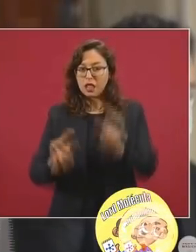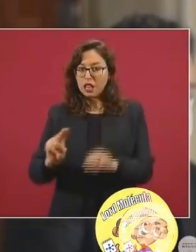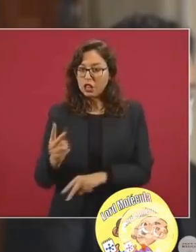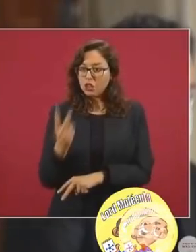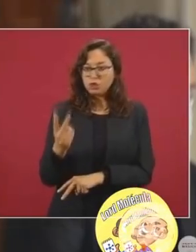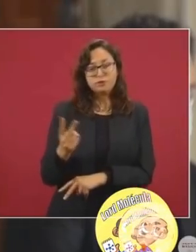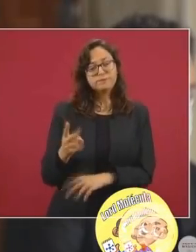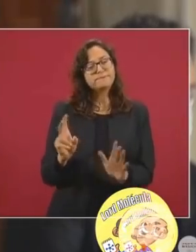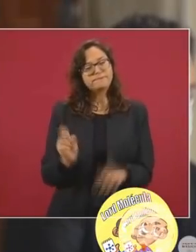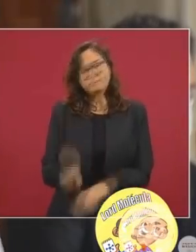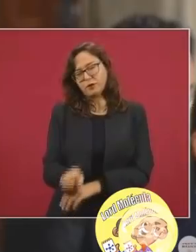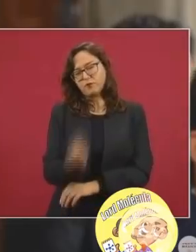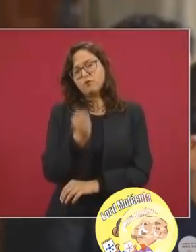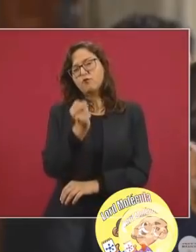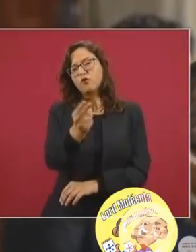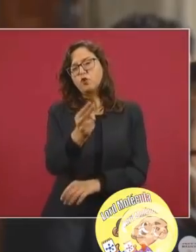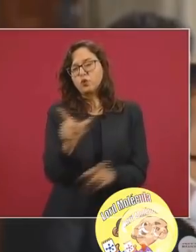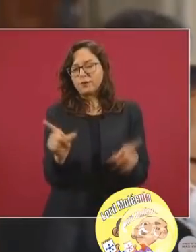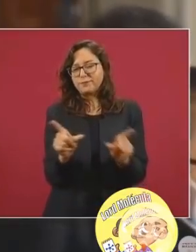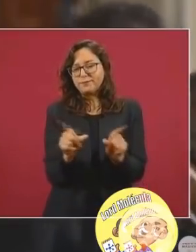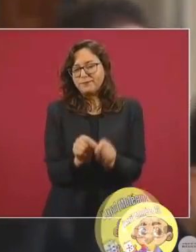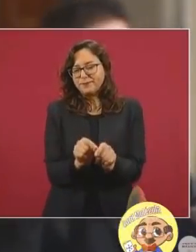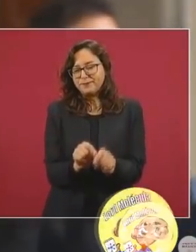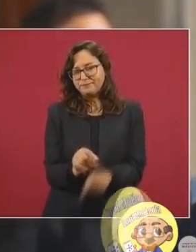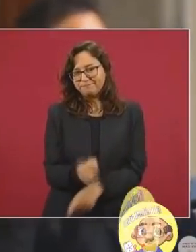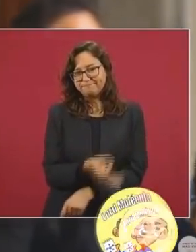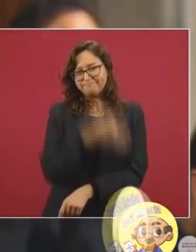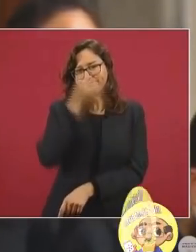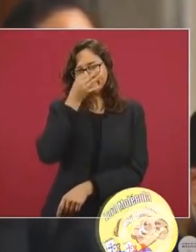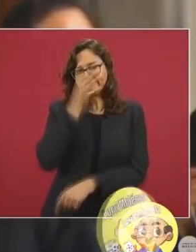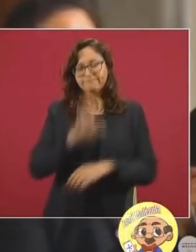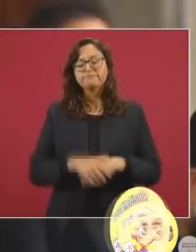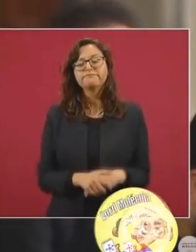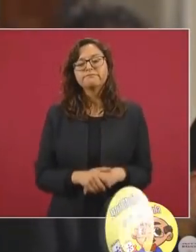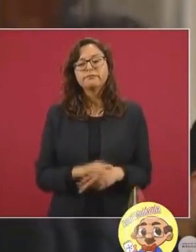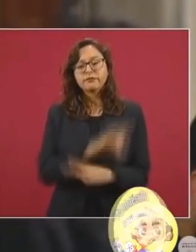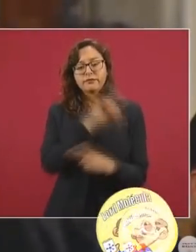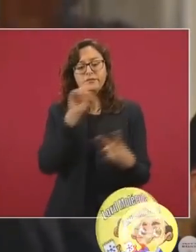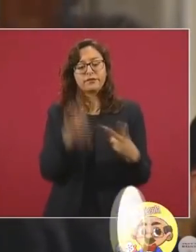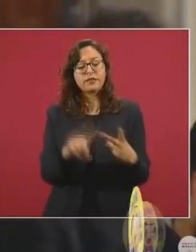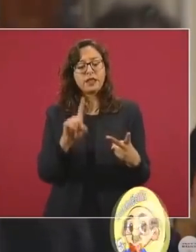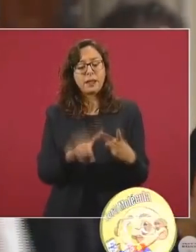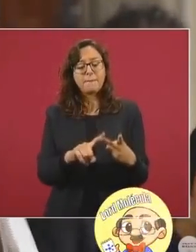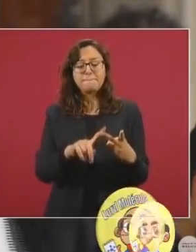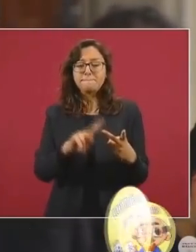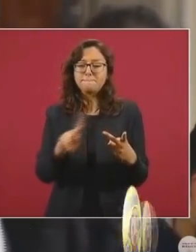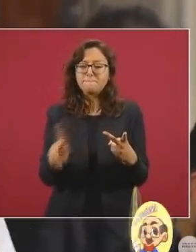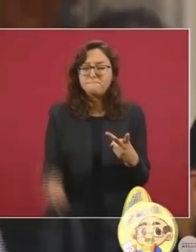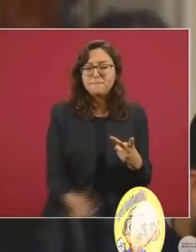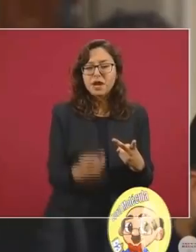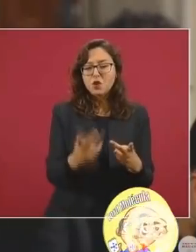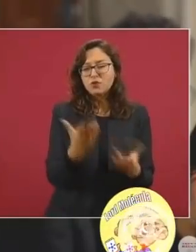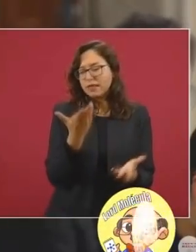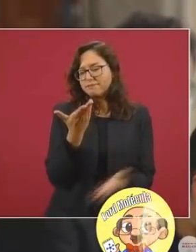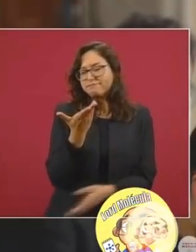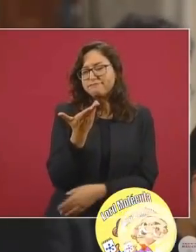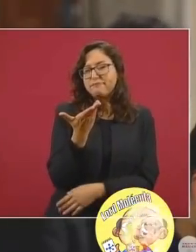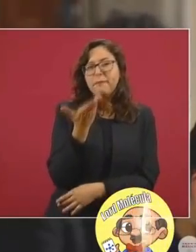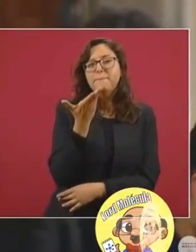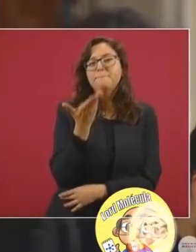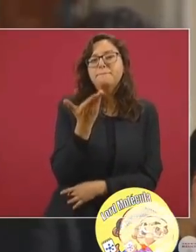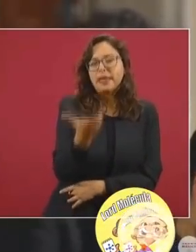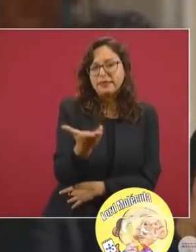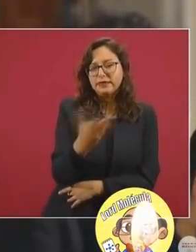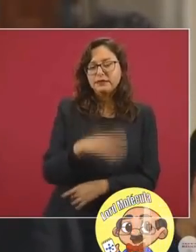pues es una fecha muy muy importante para él. Ya en estos casi 2 años de gestión,